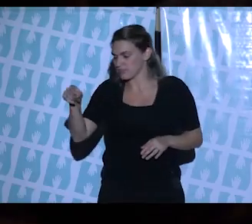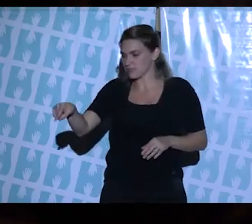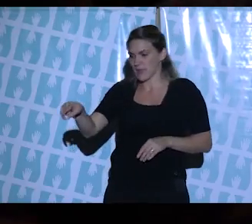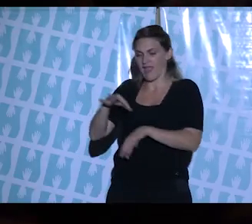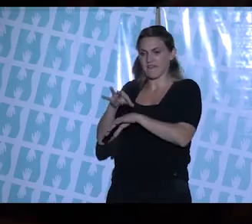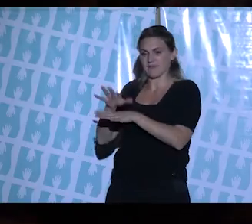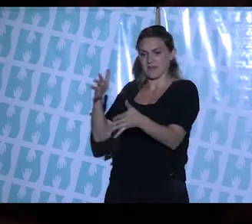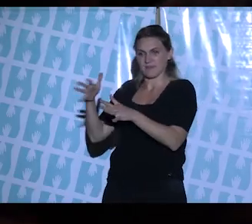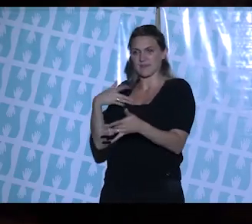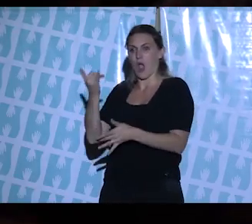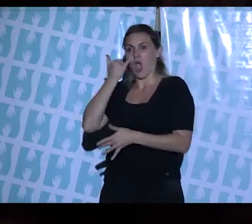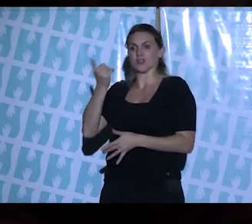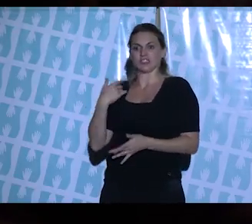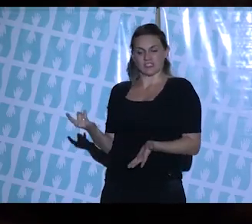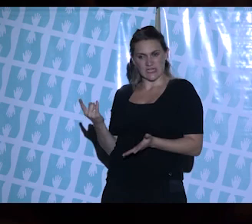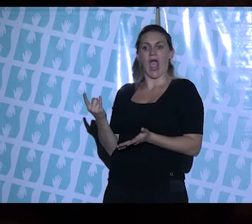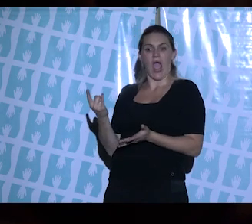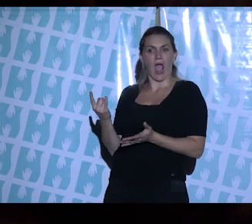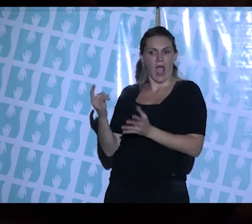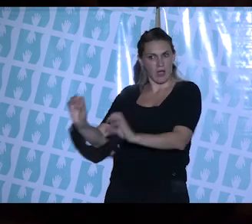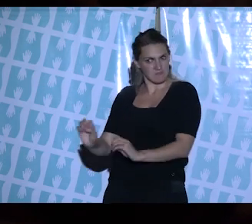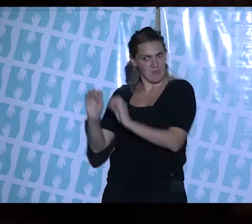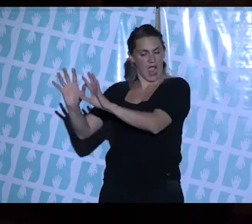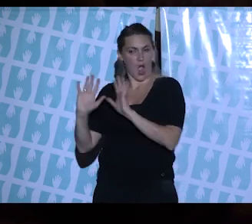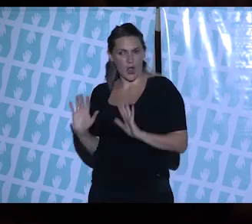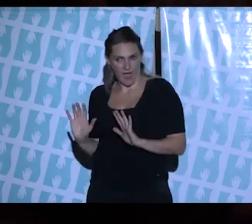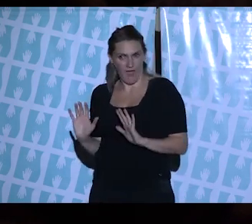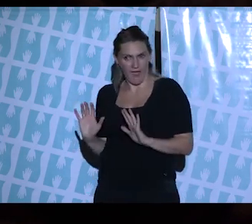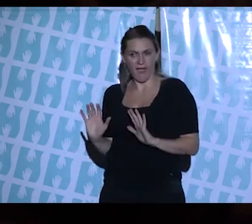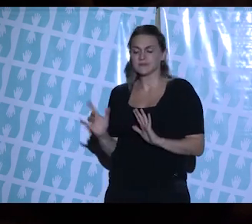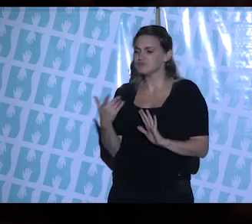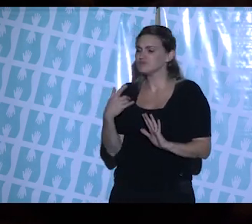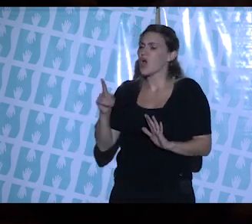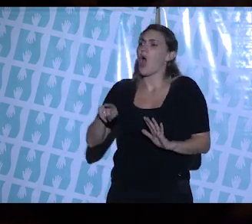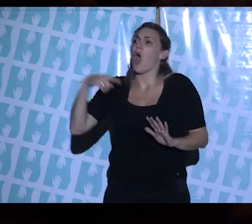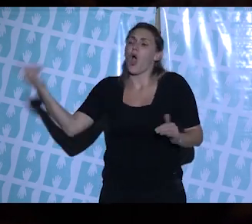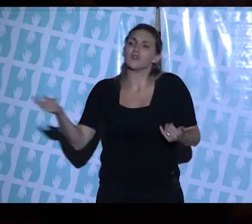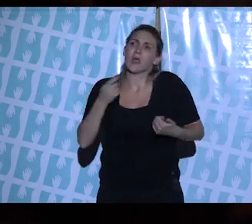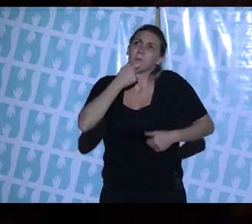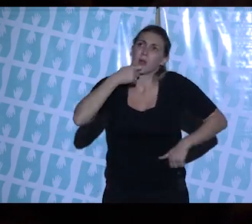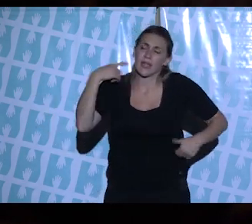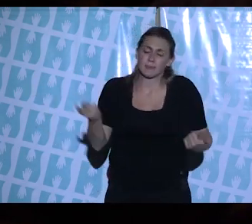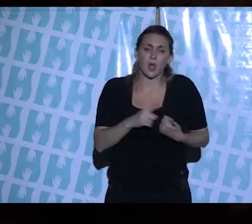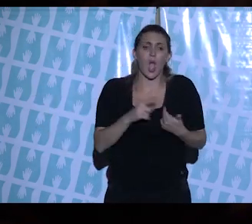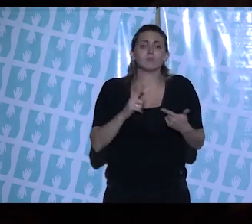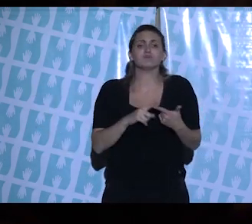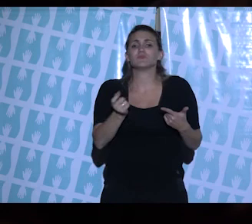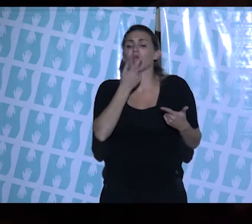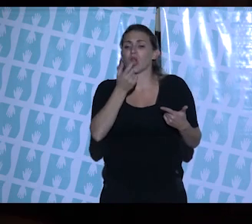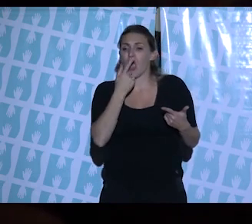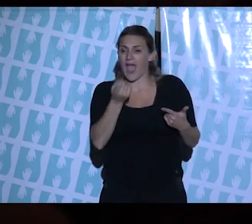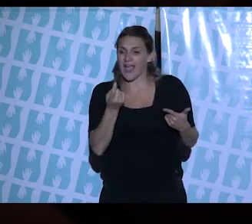ya promisorios. Otras drogas reposicionadas son drogas que se utilizan para el tratamiento